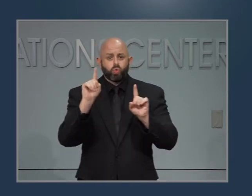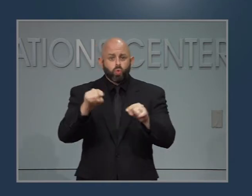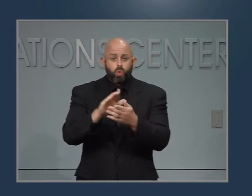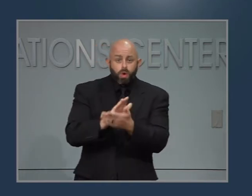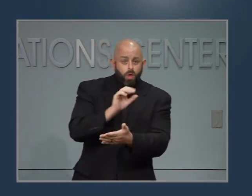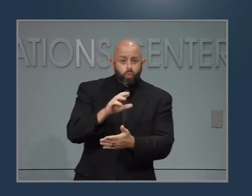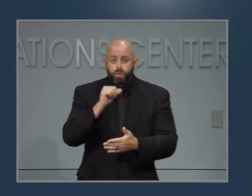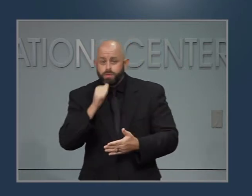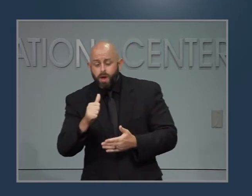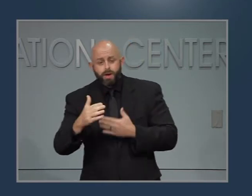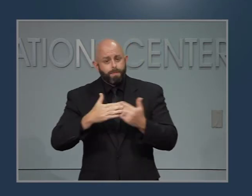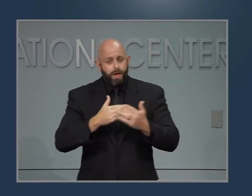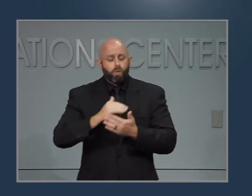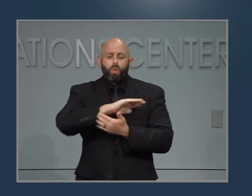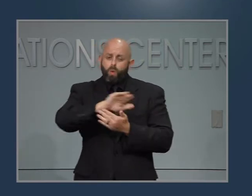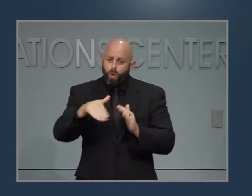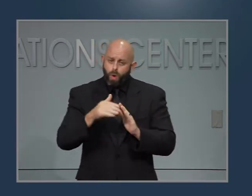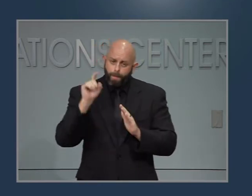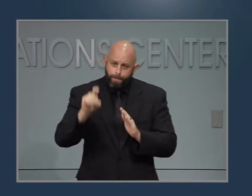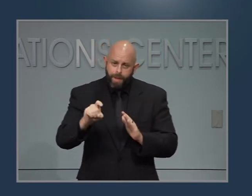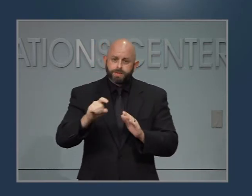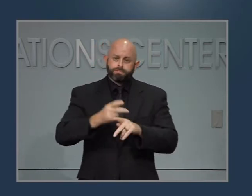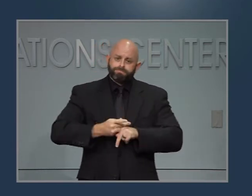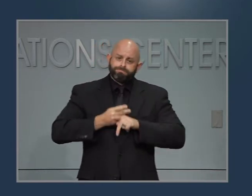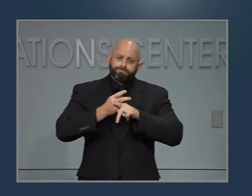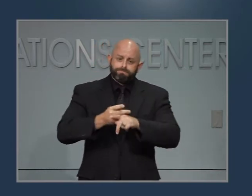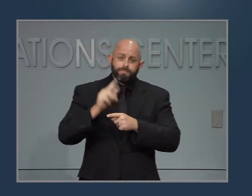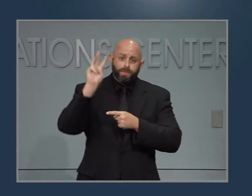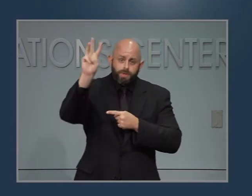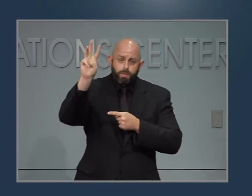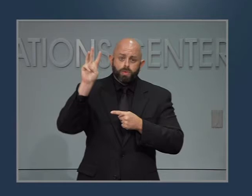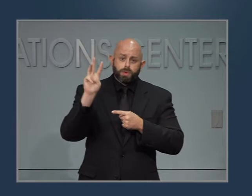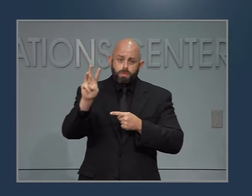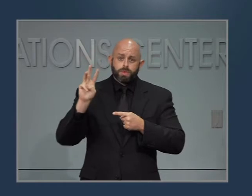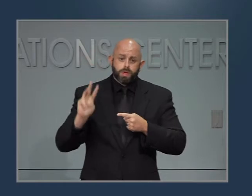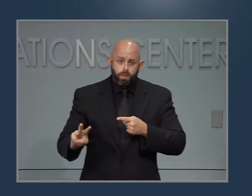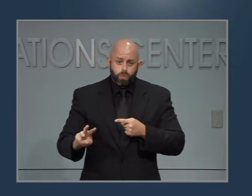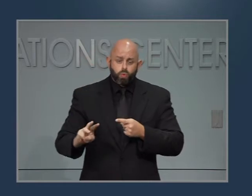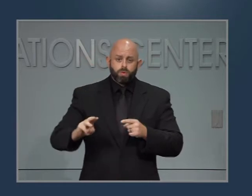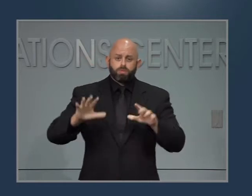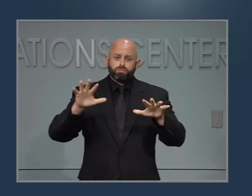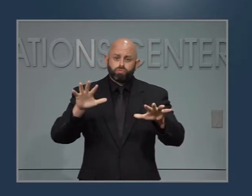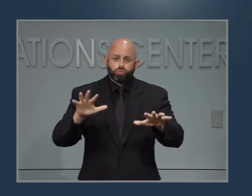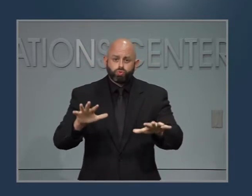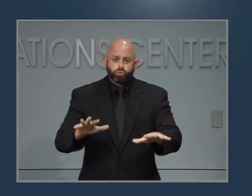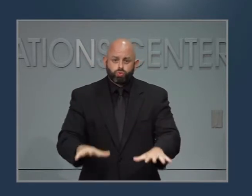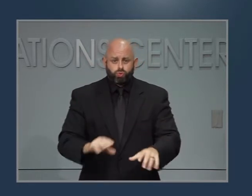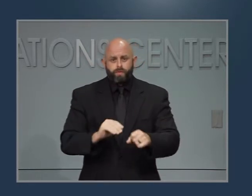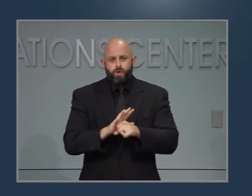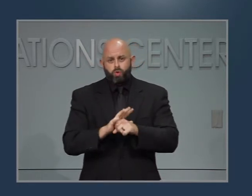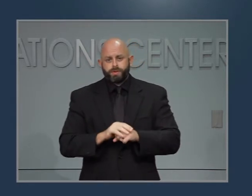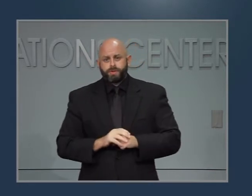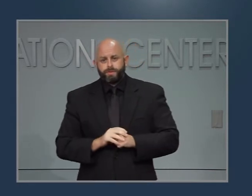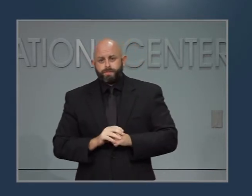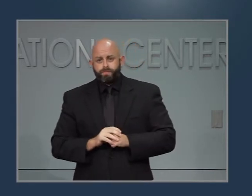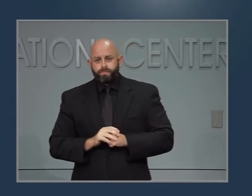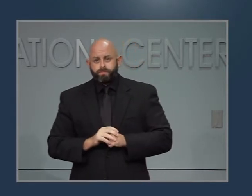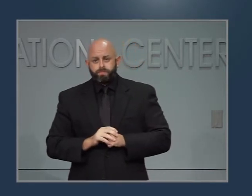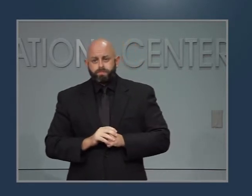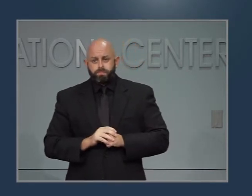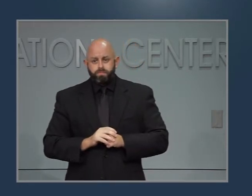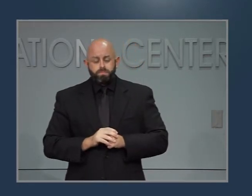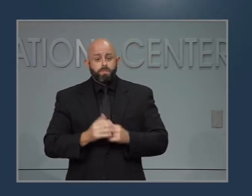no, necesitamos que todos nos enfoquemos en las 3 M's para reducir la propagación del virus. Muy bien, ahora vemos